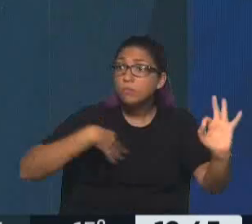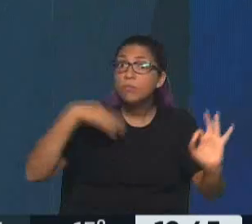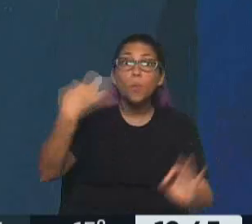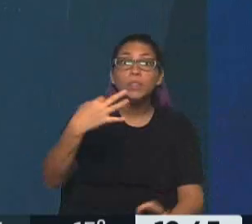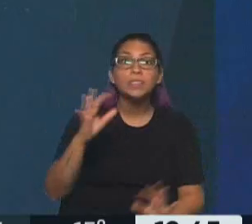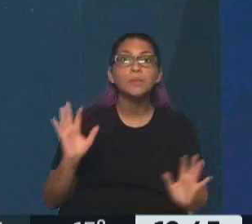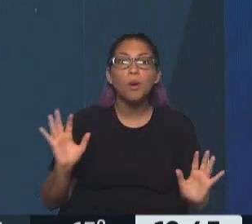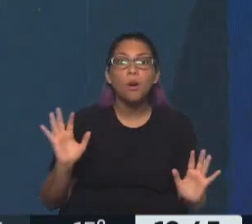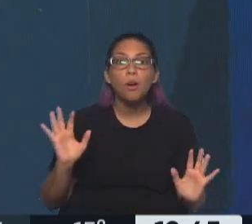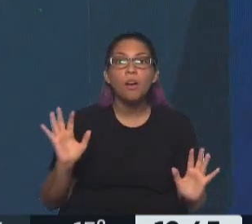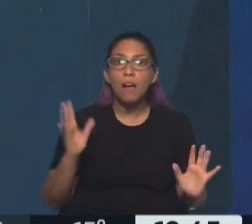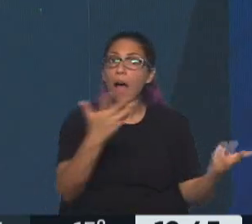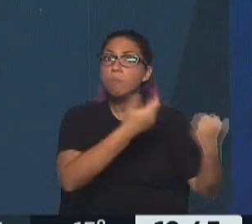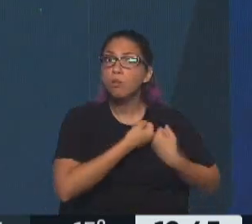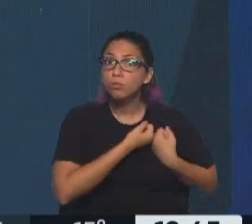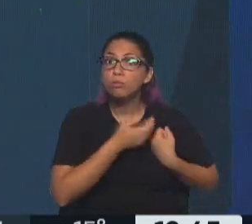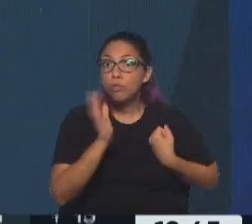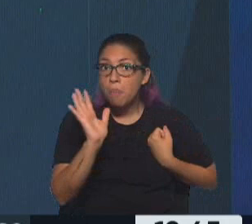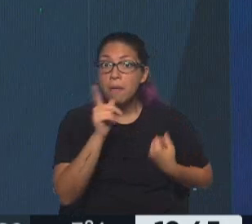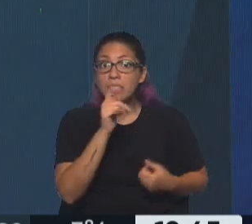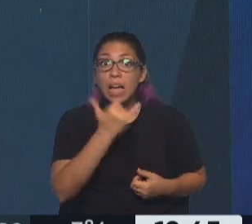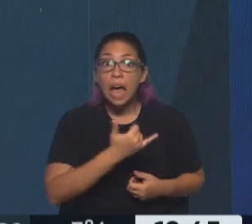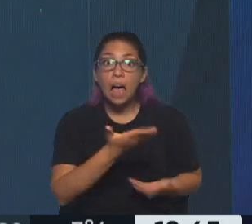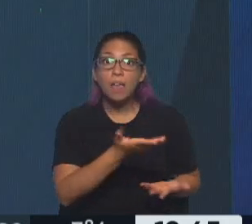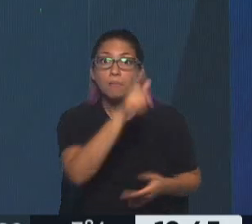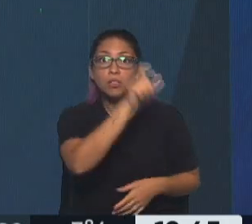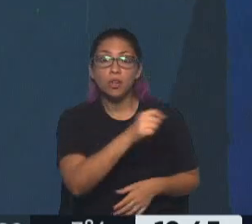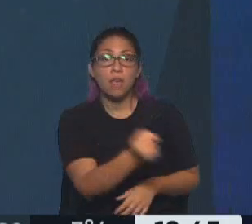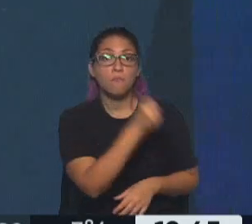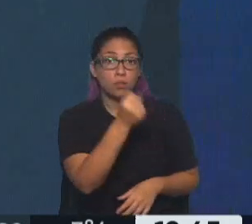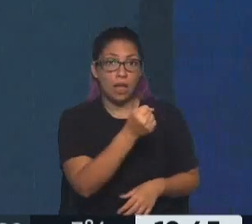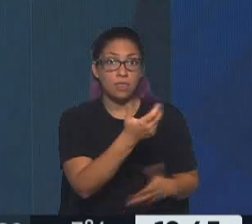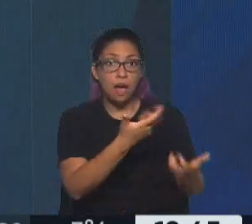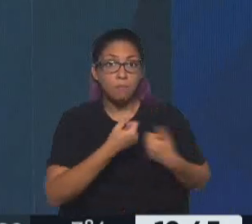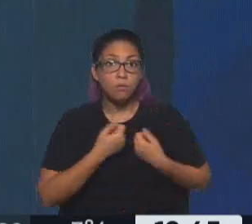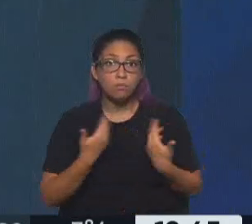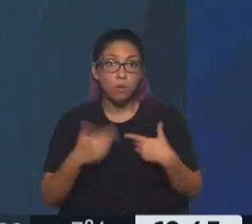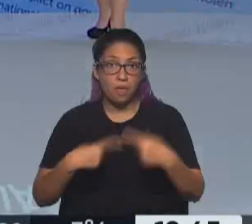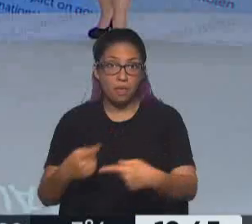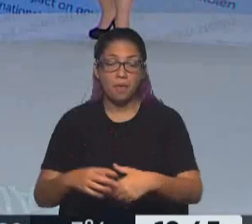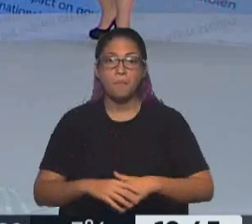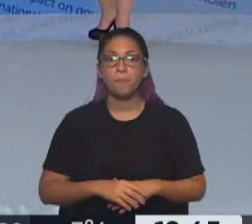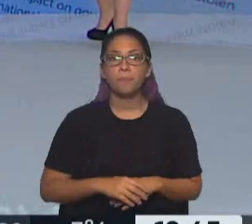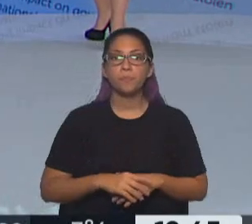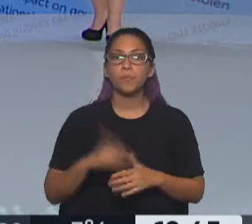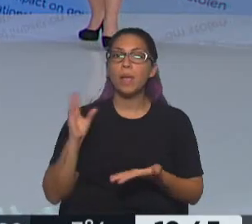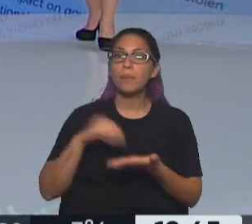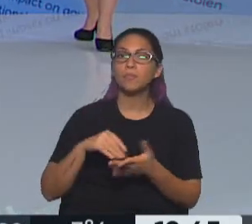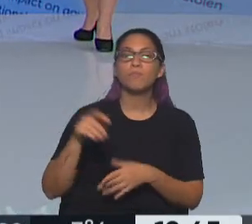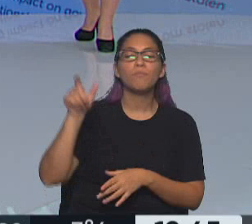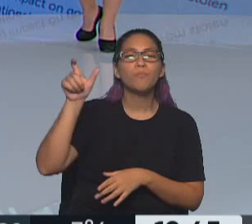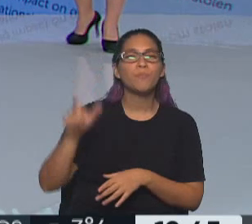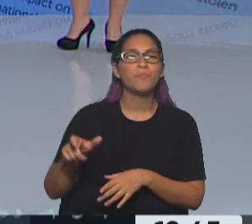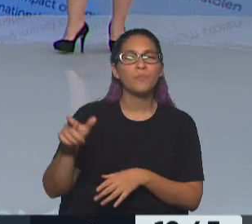fenomenal. Tendríamos el apoyo, entonces, de una persona tan relevante como David Lipton. Y vamos a otra más, porque hay un premio Nobel de